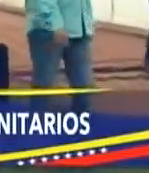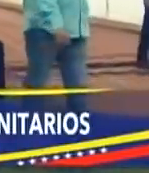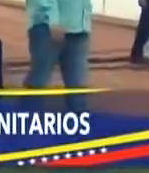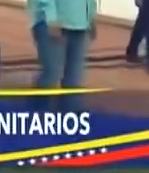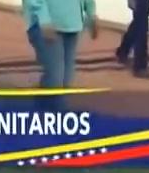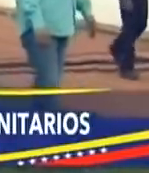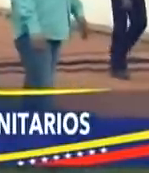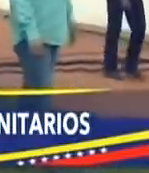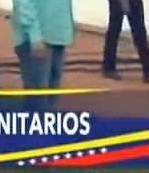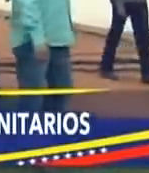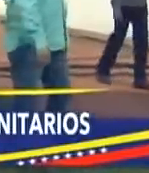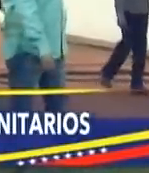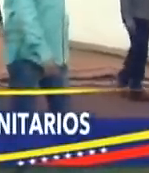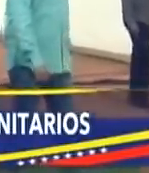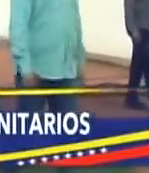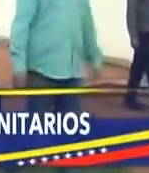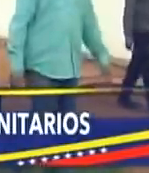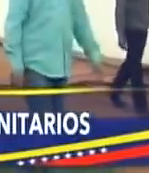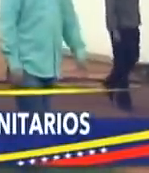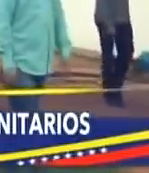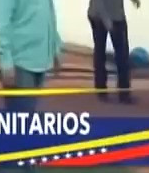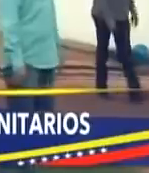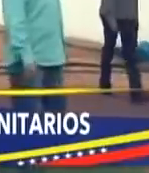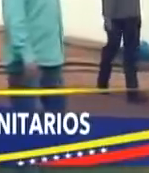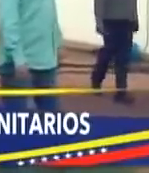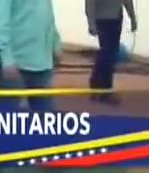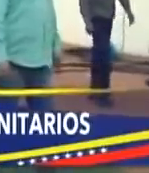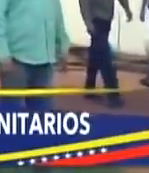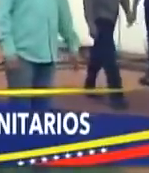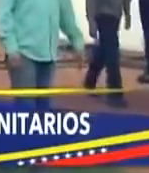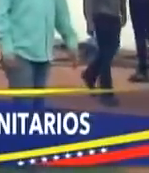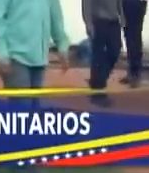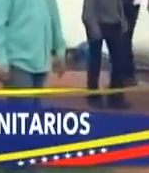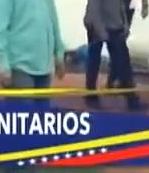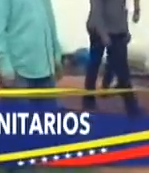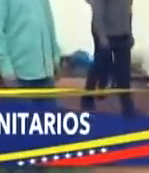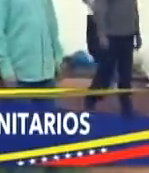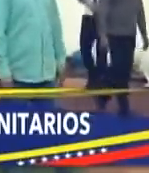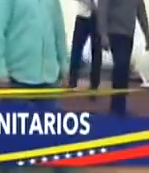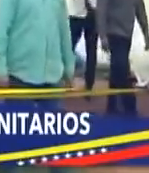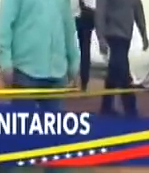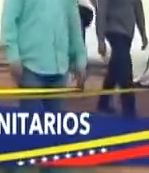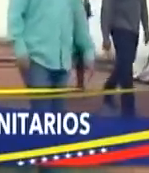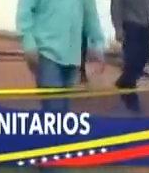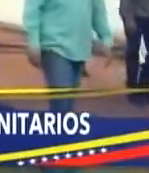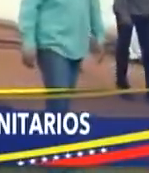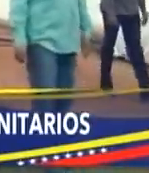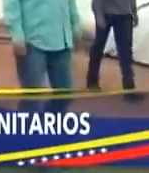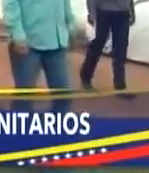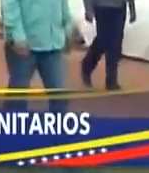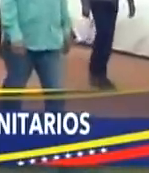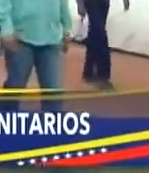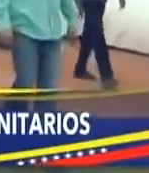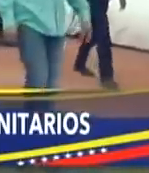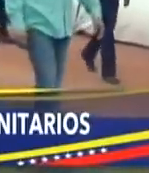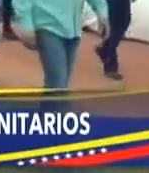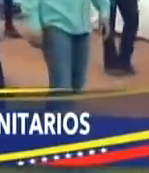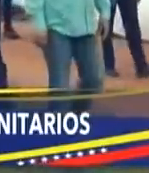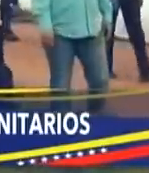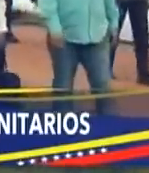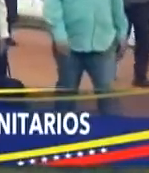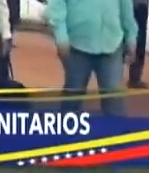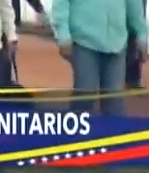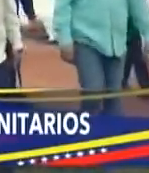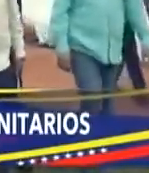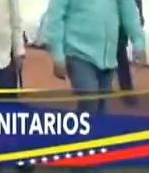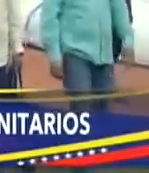que ha creado el bloqueo financiero, ilegal y comercial que es aplicado desde el gobierno de los Estados Unidos para